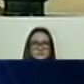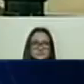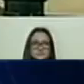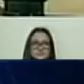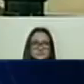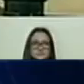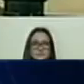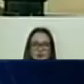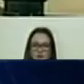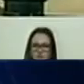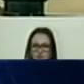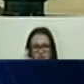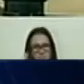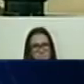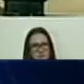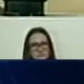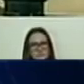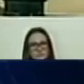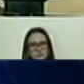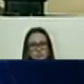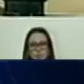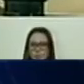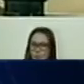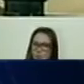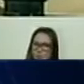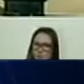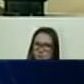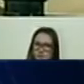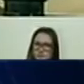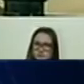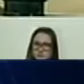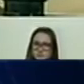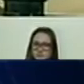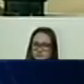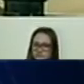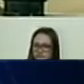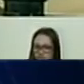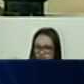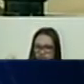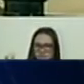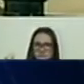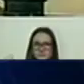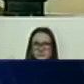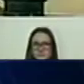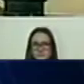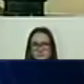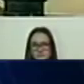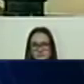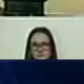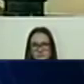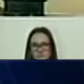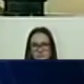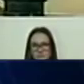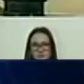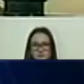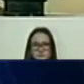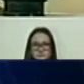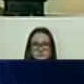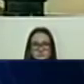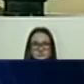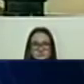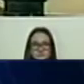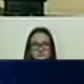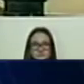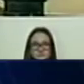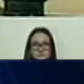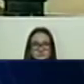Restablezcamos las relaciones de respeto, de comunicación, las relaciones diplomáticas. La llegada de la derecha a los gobiernos